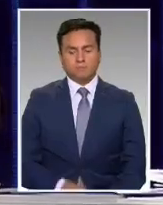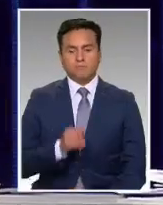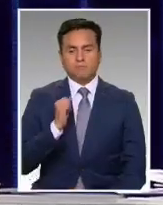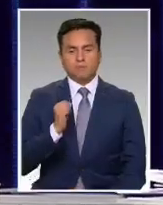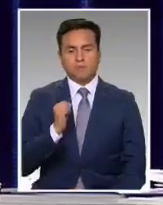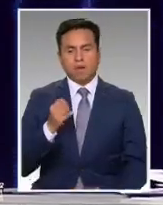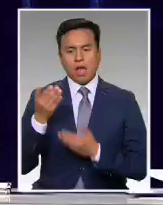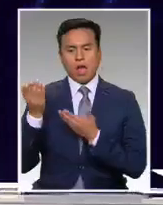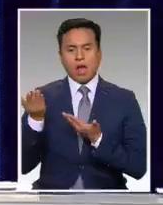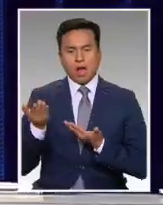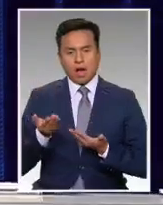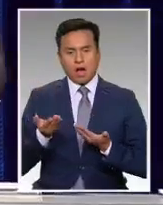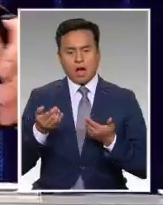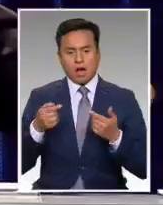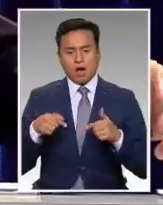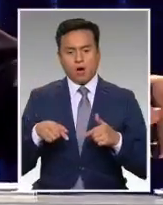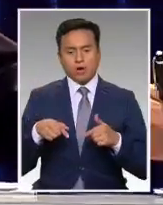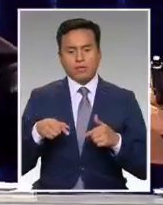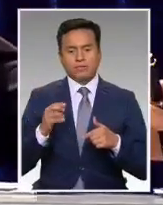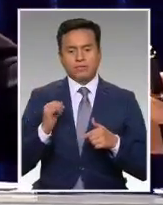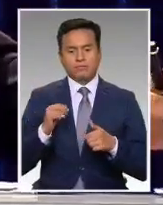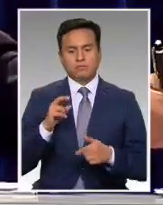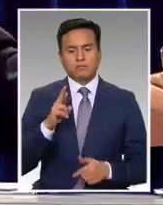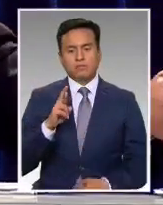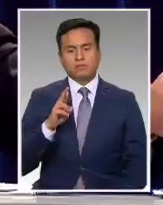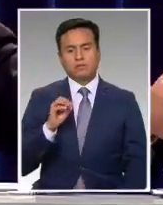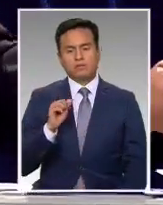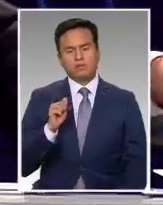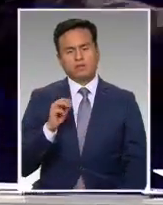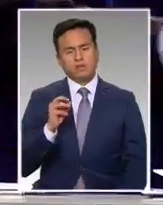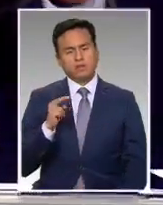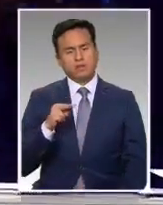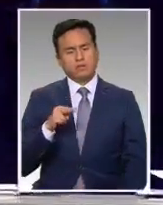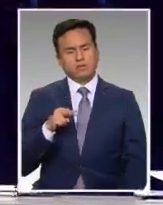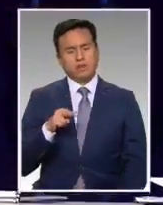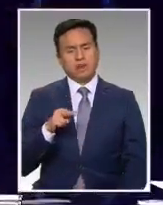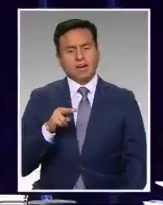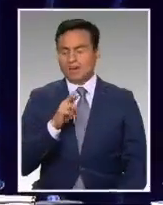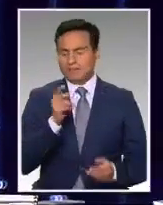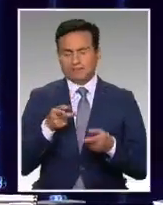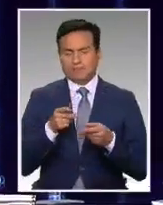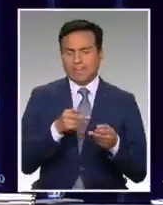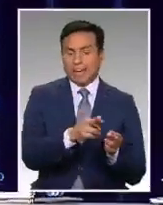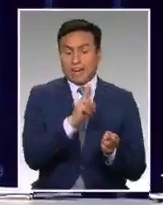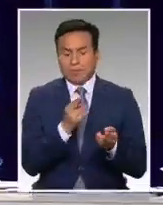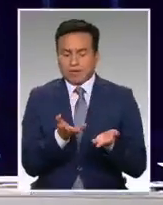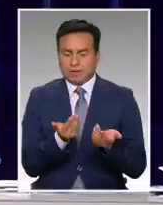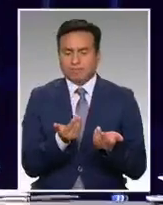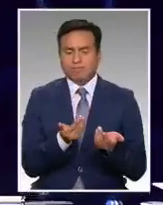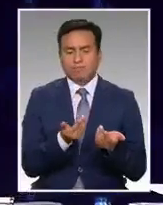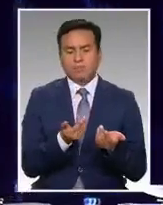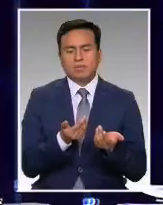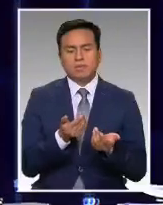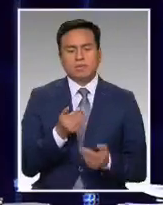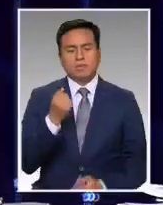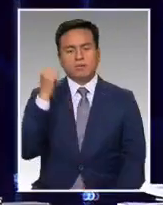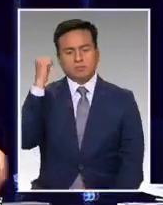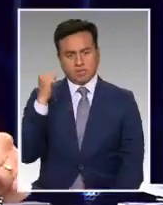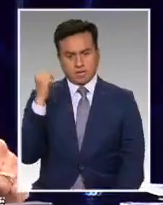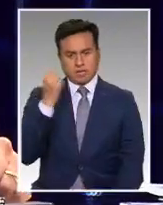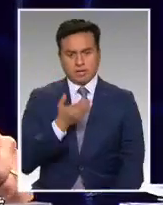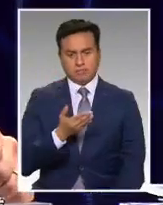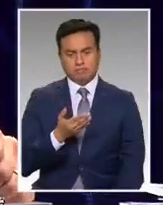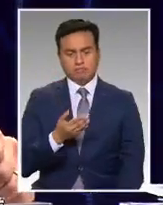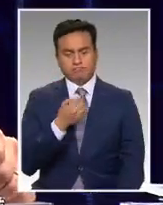viene ahora si ramón se entendería se termina disculpe la regla aplicada señor piñera ha sido